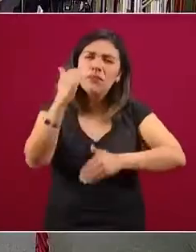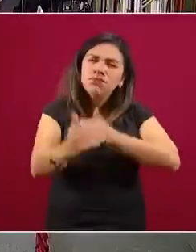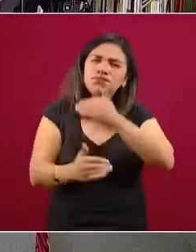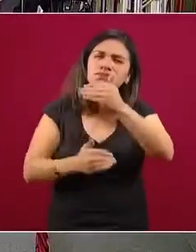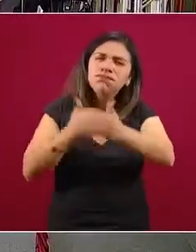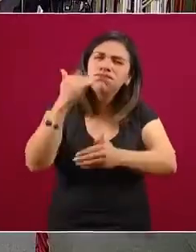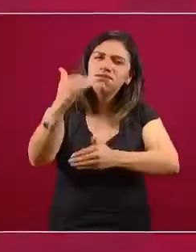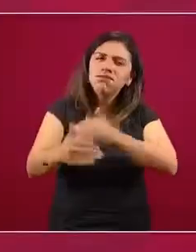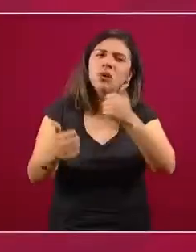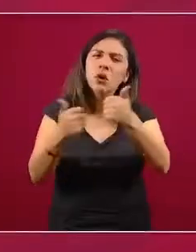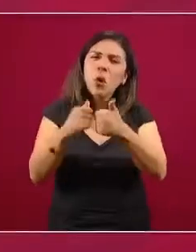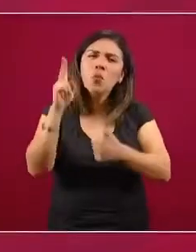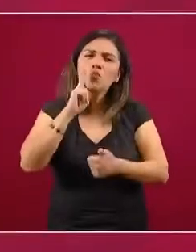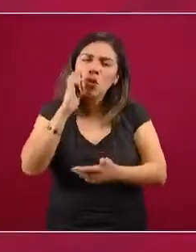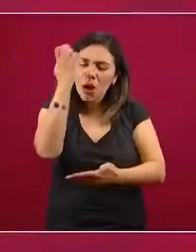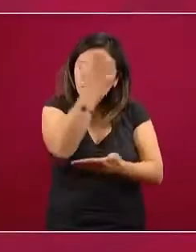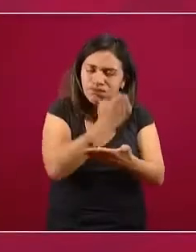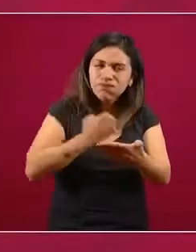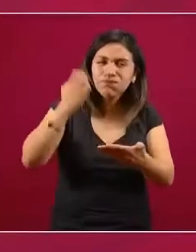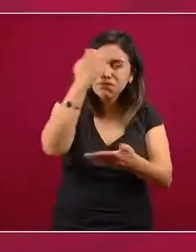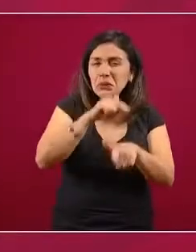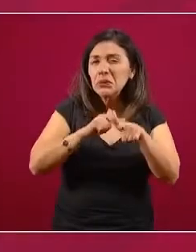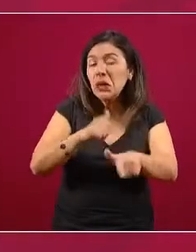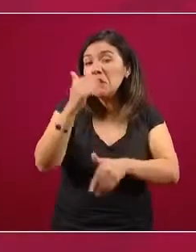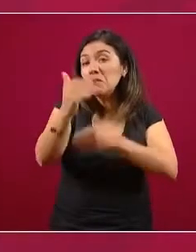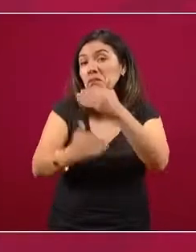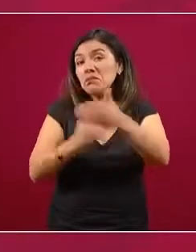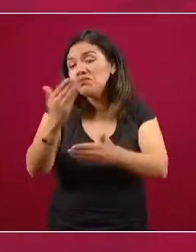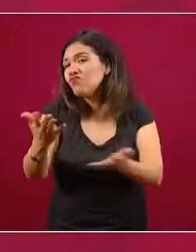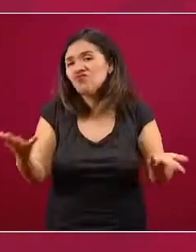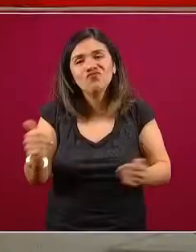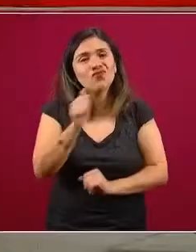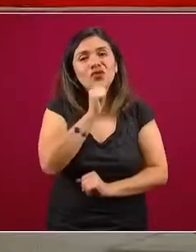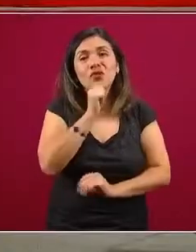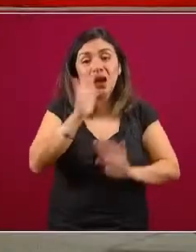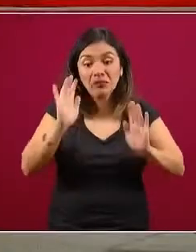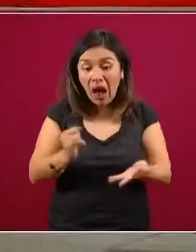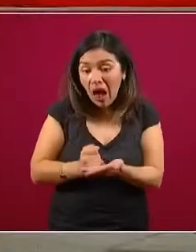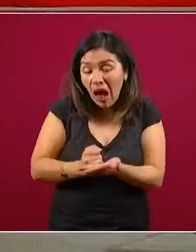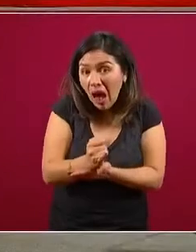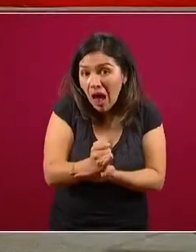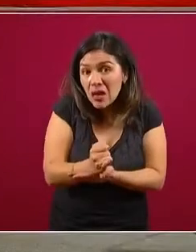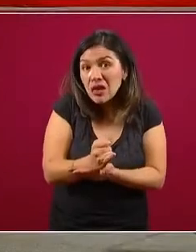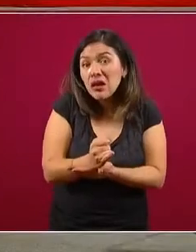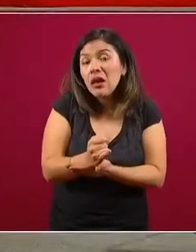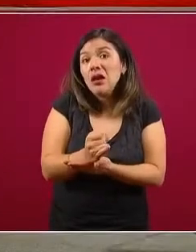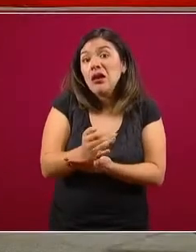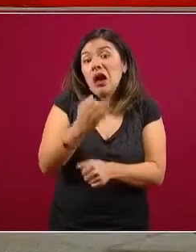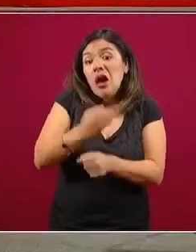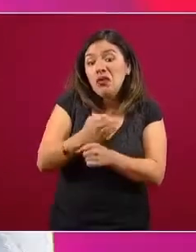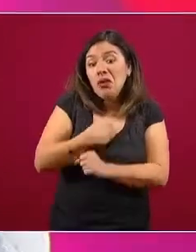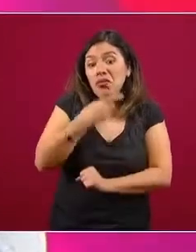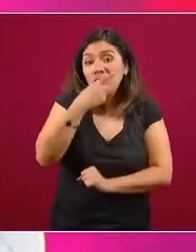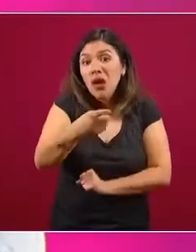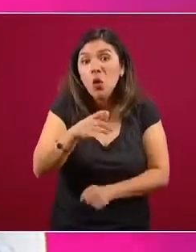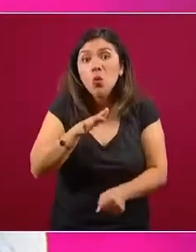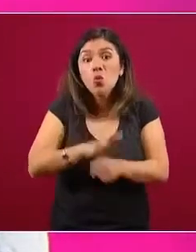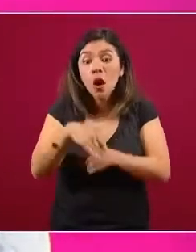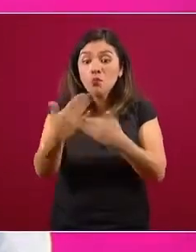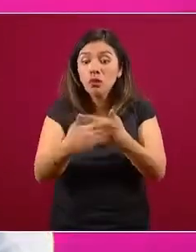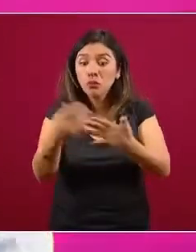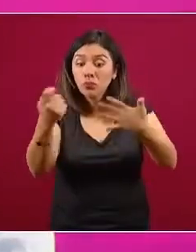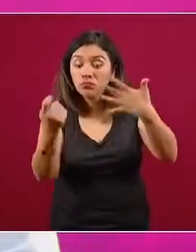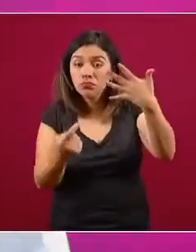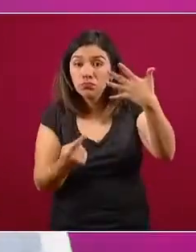con ensayos a fase 3 complementarios, no se podría definir a priori cuál es el esquema de